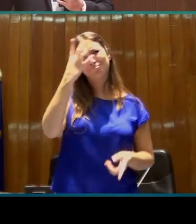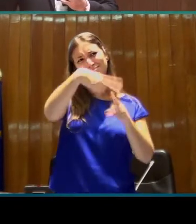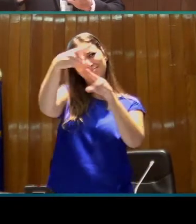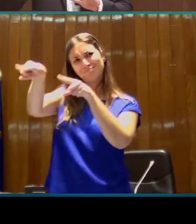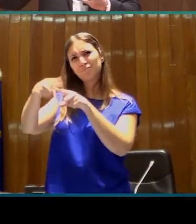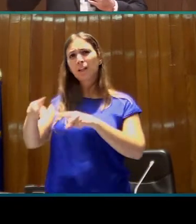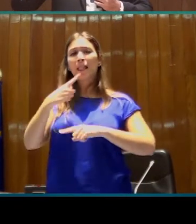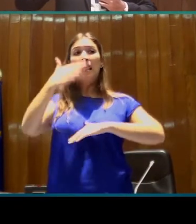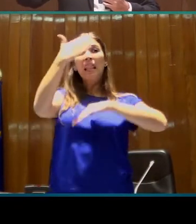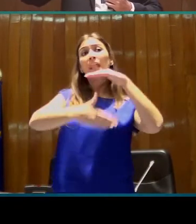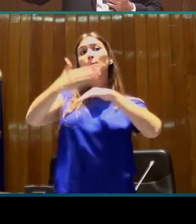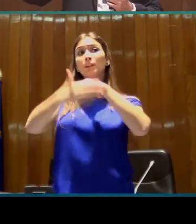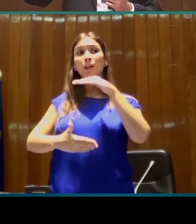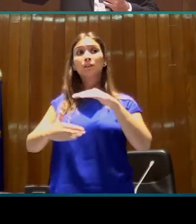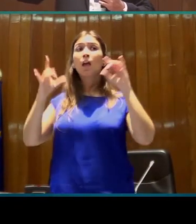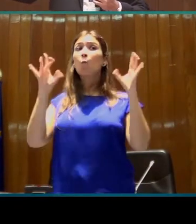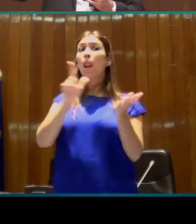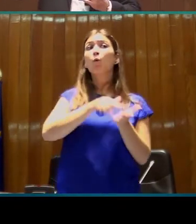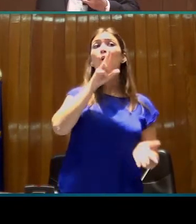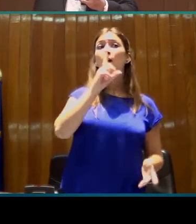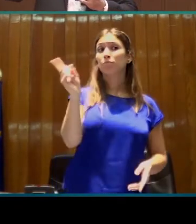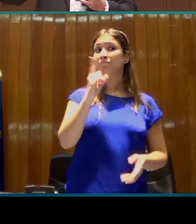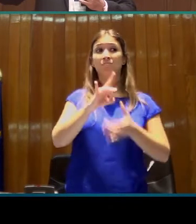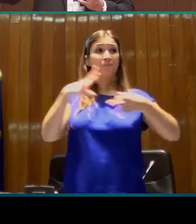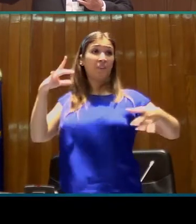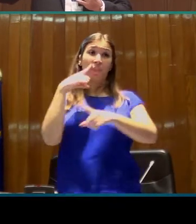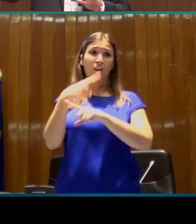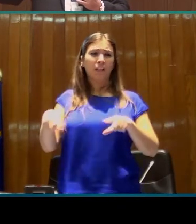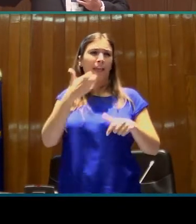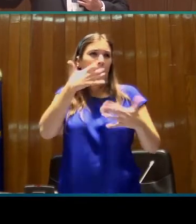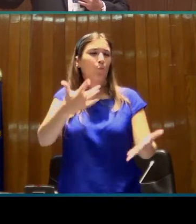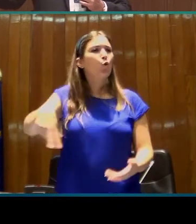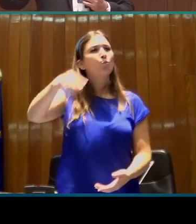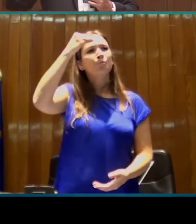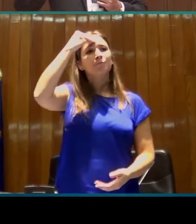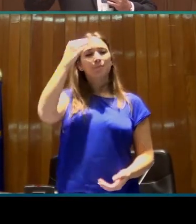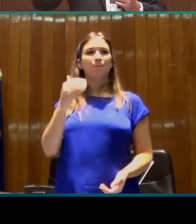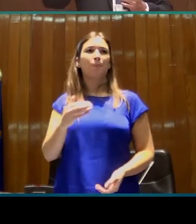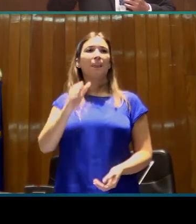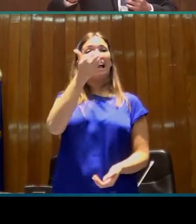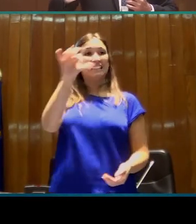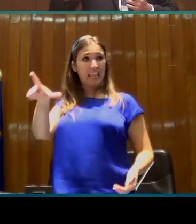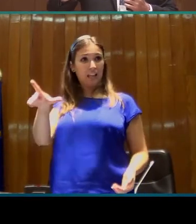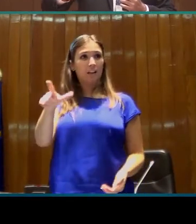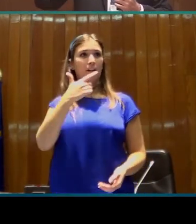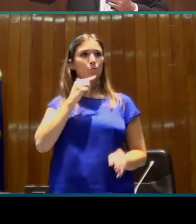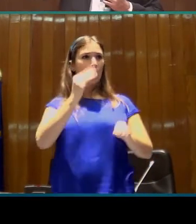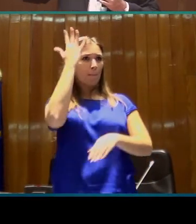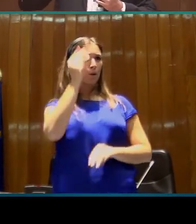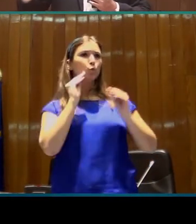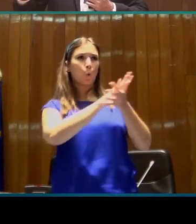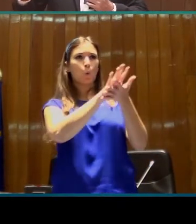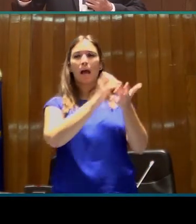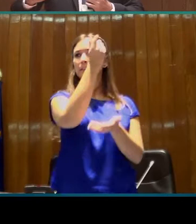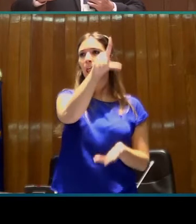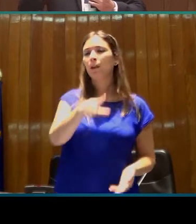sus límites no son los límites de las lenguas orales. Piensen, por ejemplo, en la American Sign Language, en la lengua de signos americana,